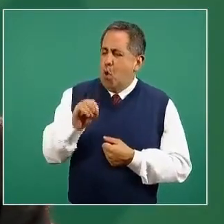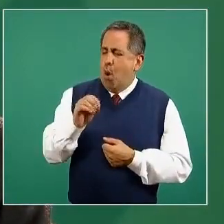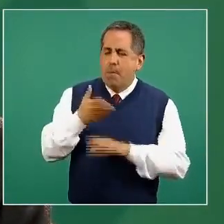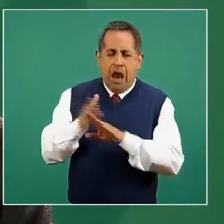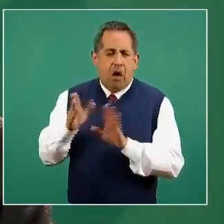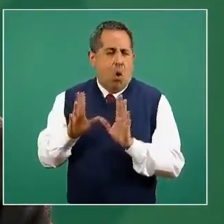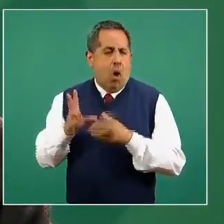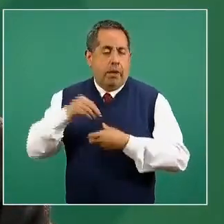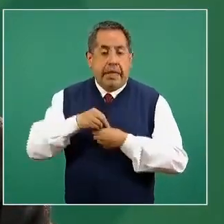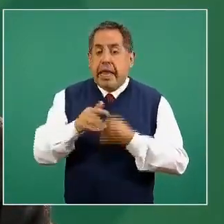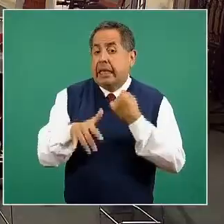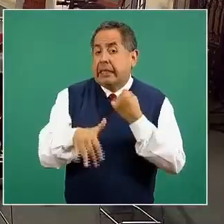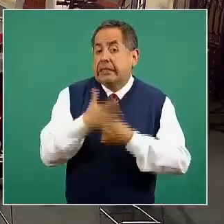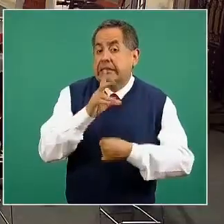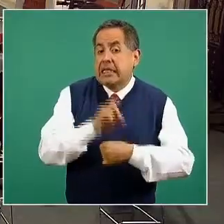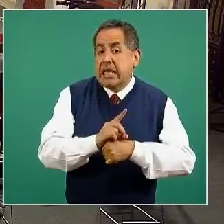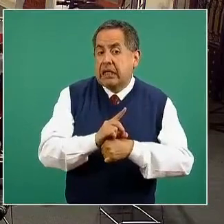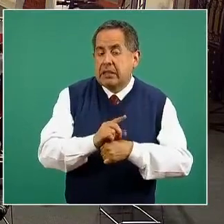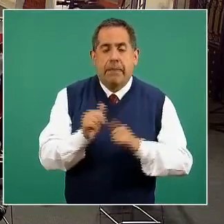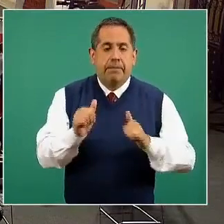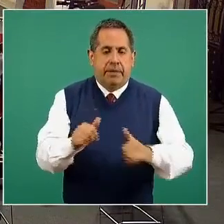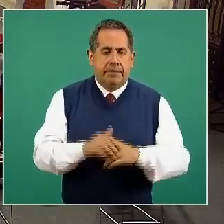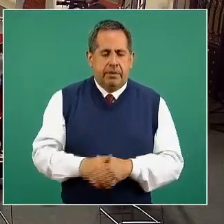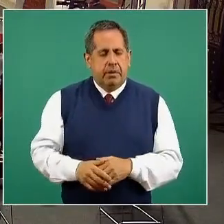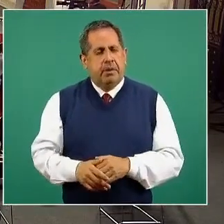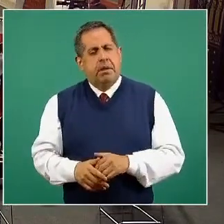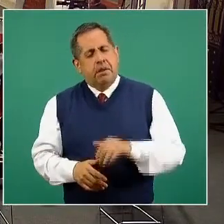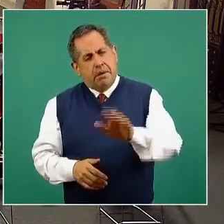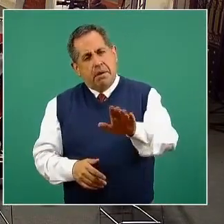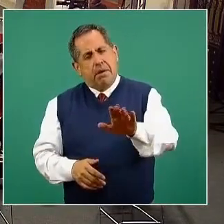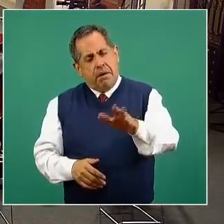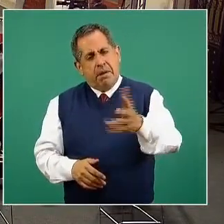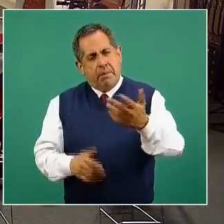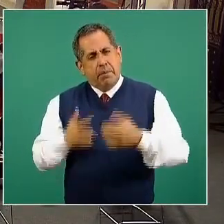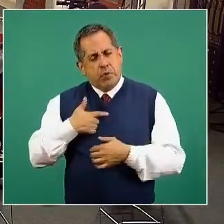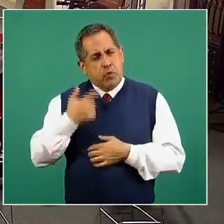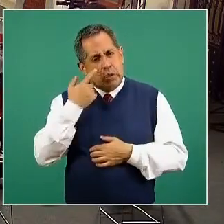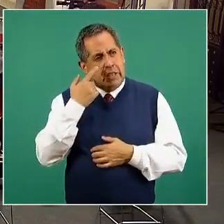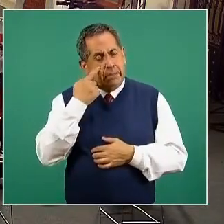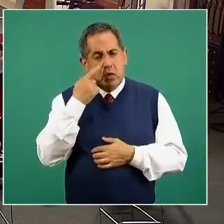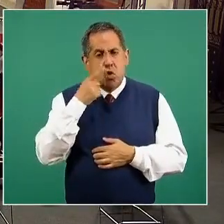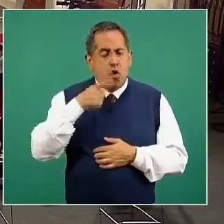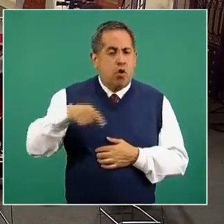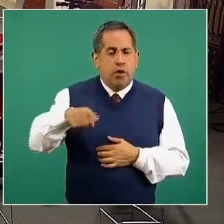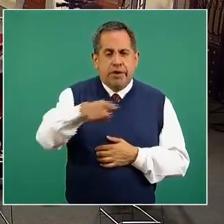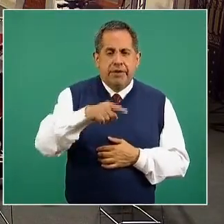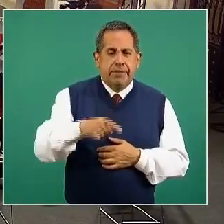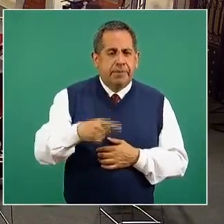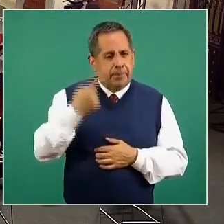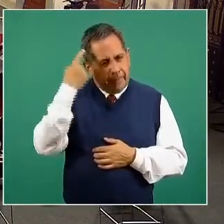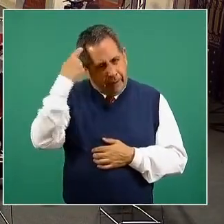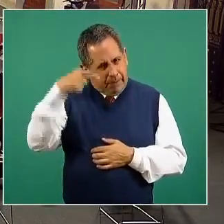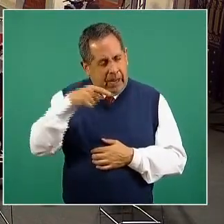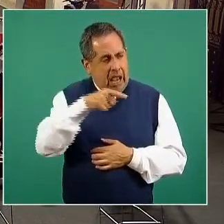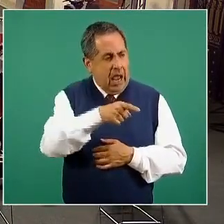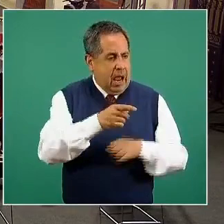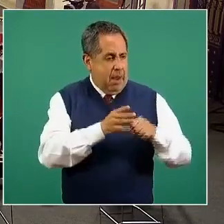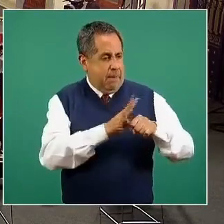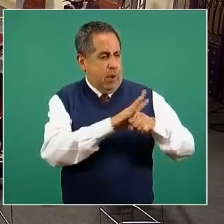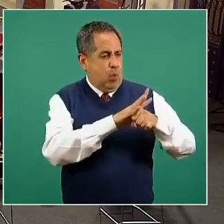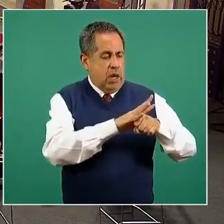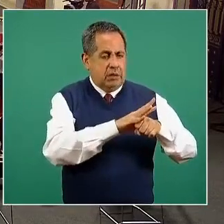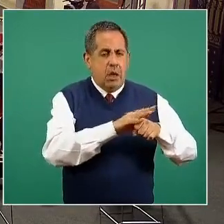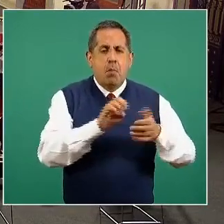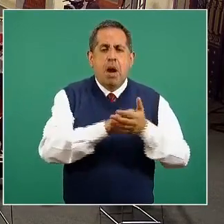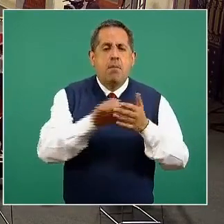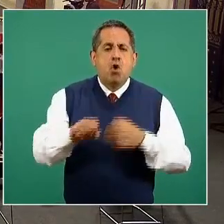aplicación. Bueno, es que como estaba checando el tiempo de que las vacunas hacen efecto, como la